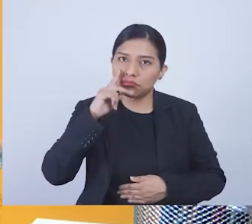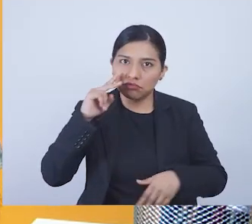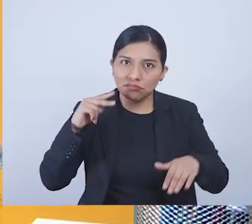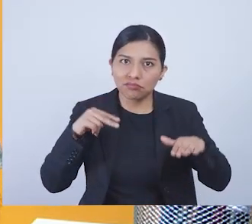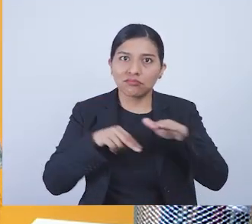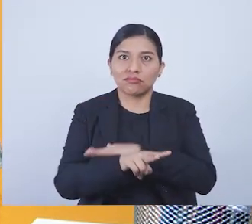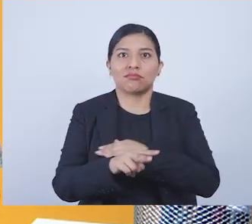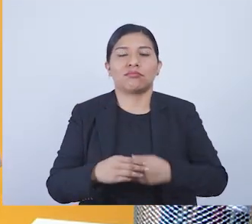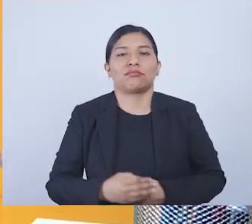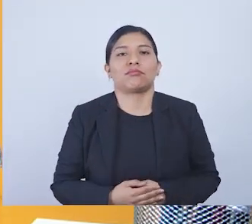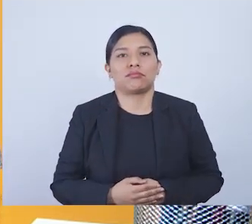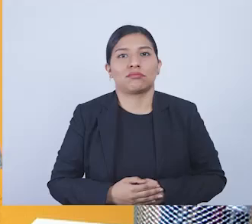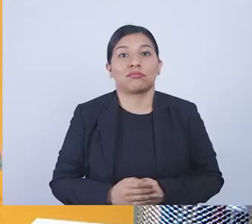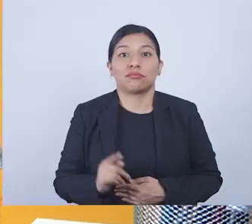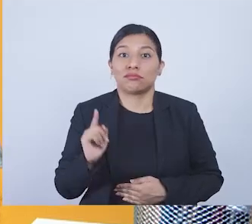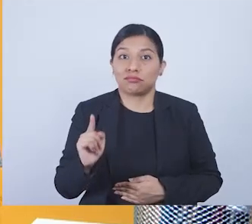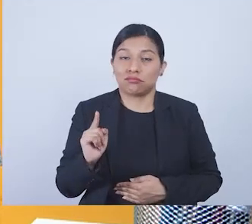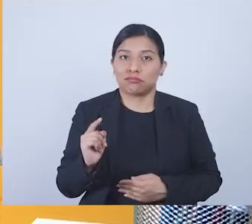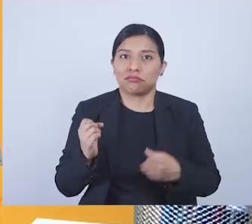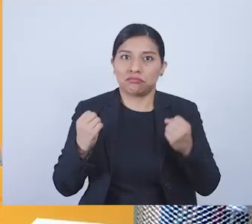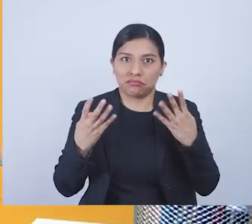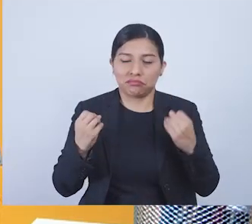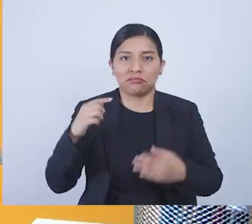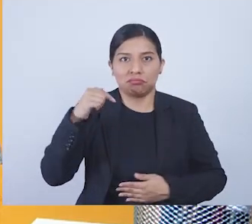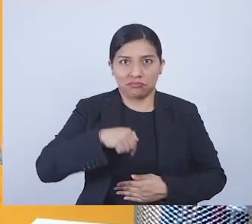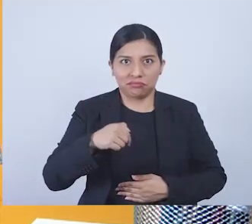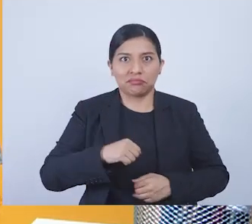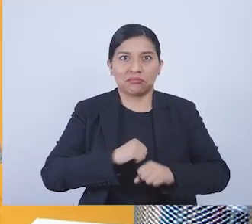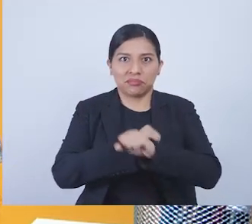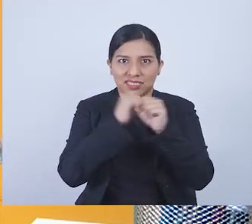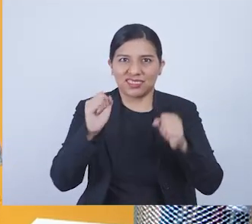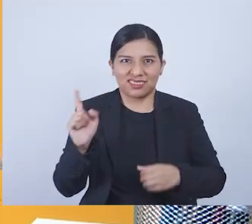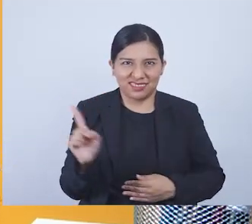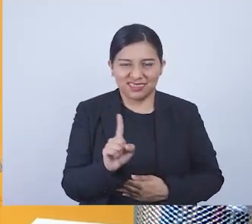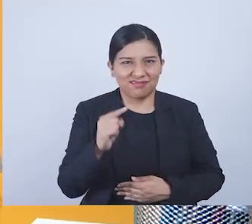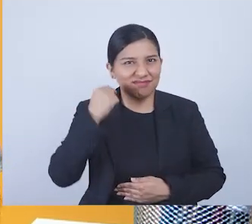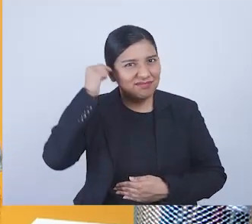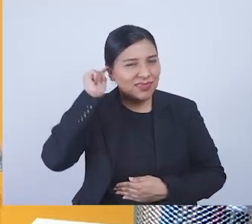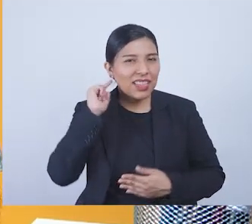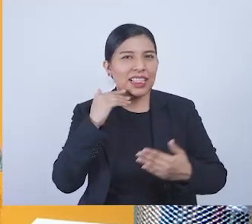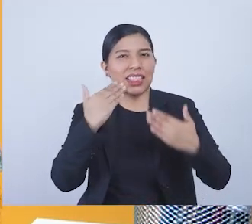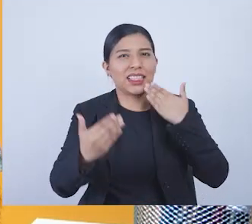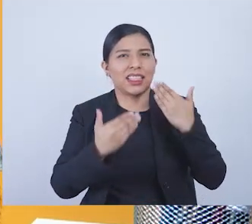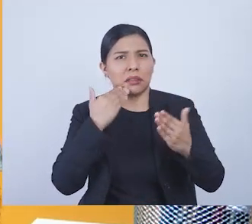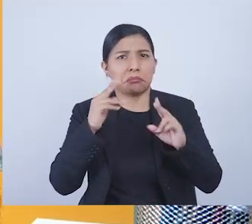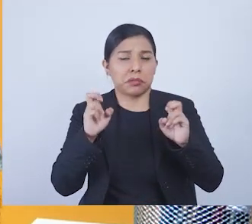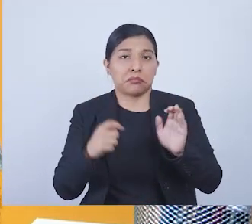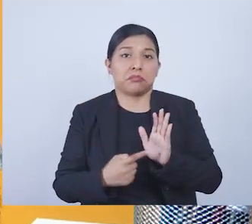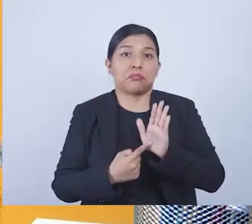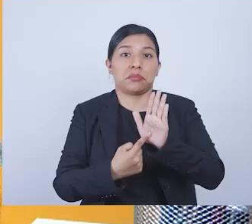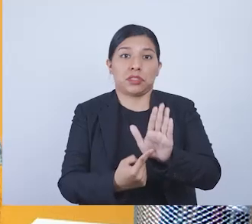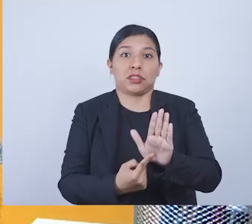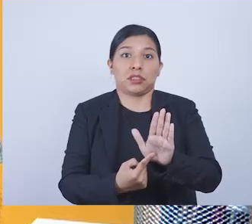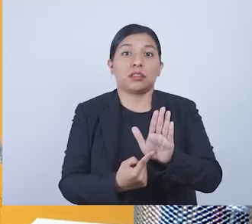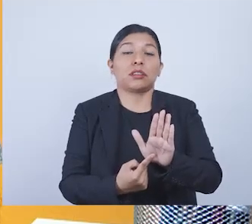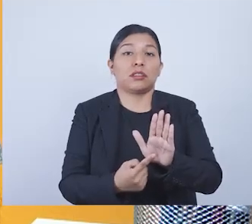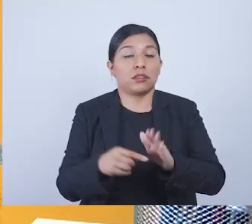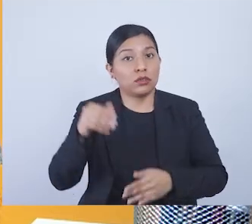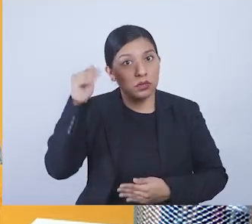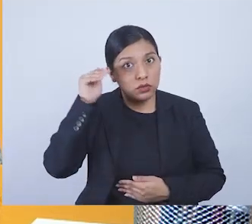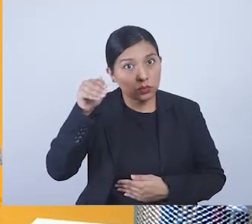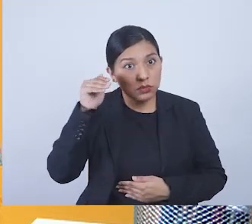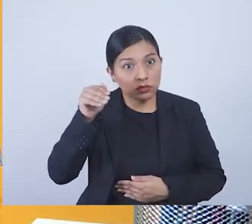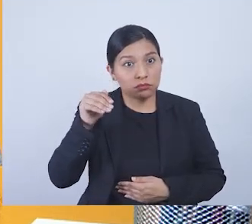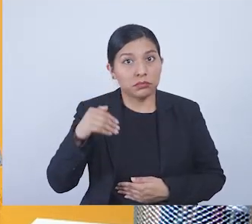con el licenciado Ábrego, que nos ha acompañado esta mañana en este estudio, como representante de las autoridades educativas